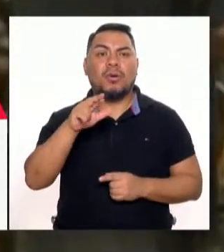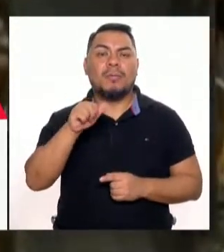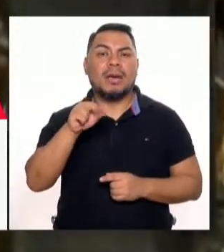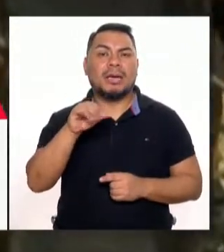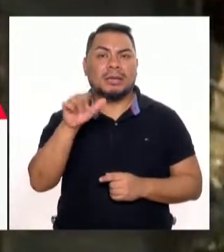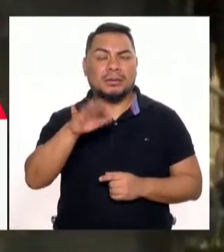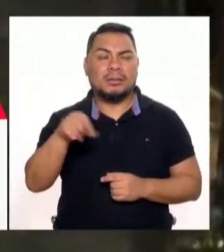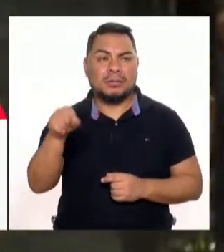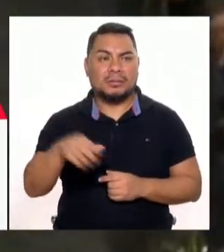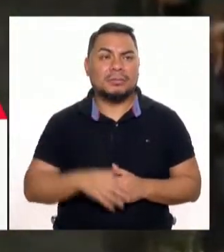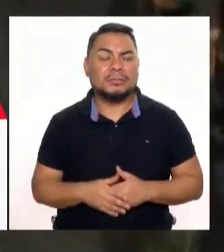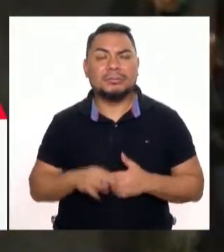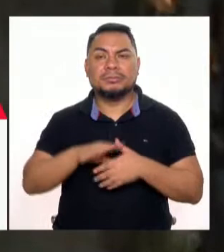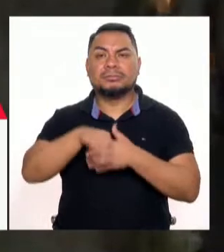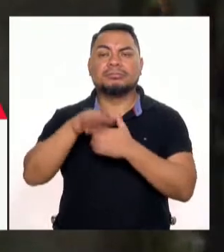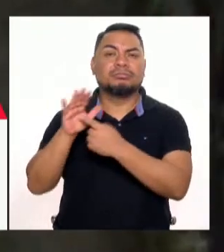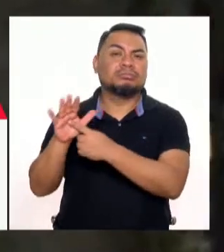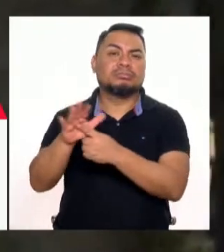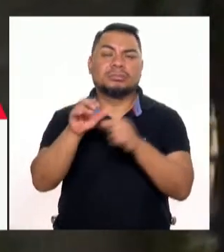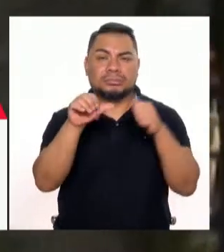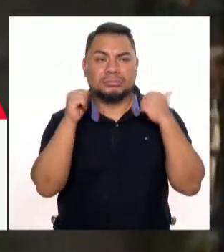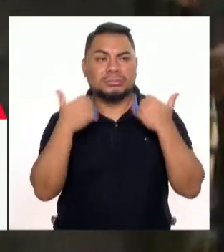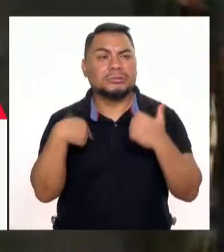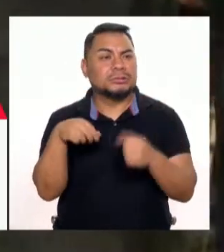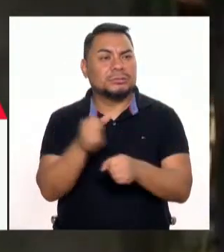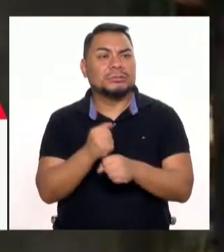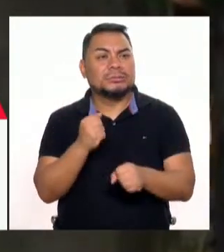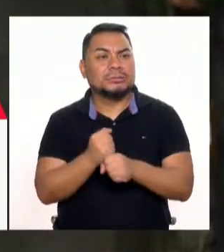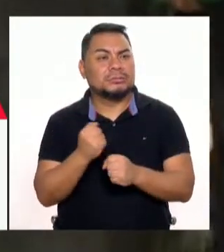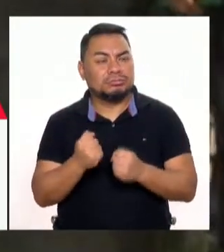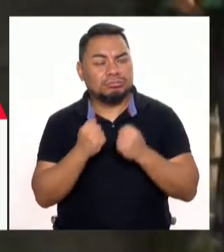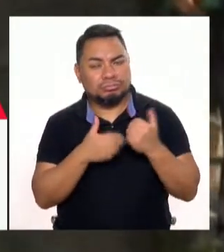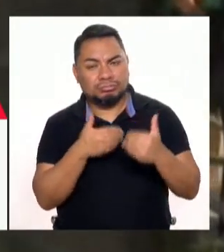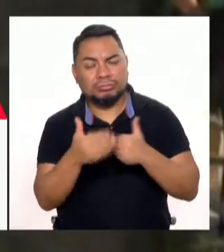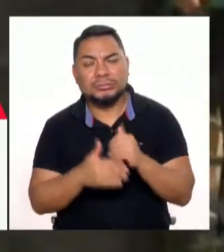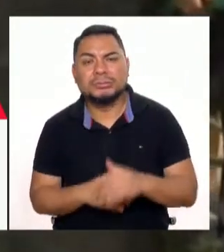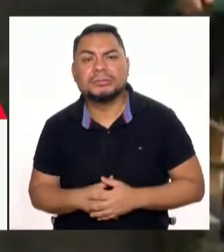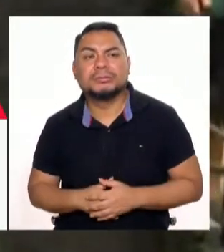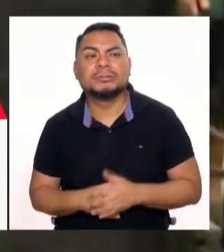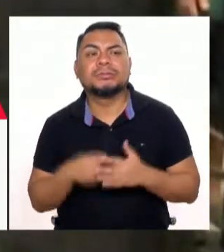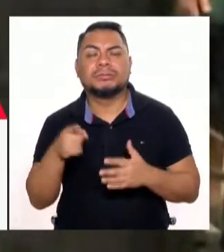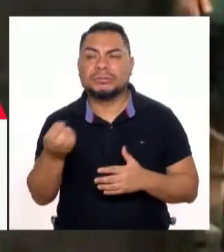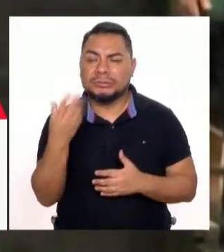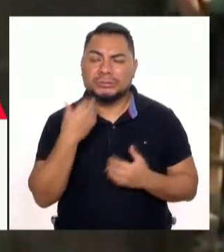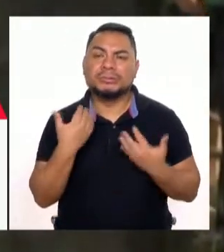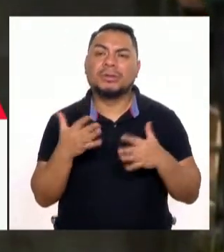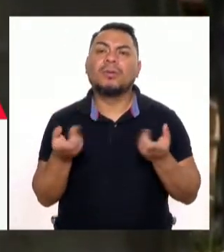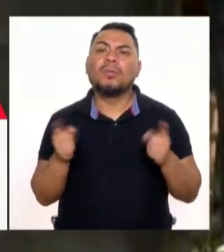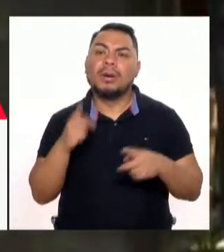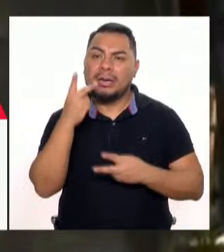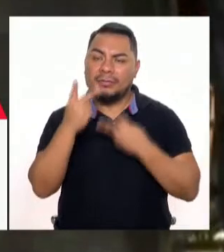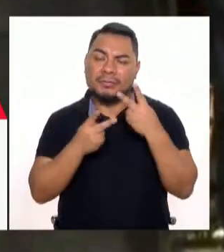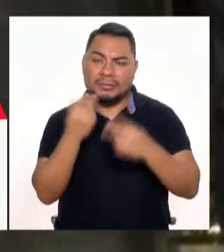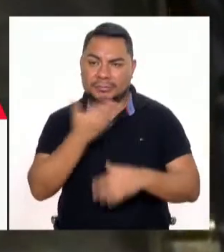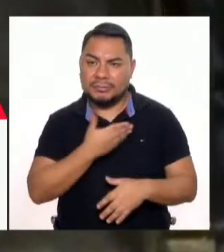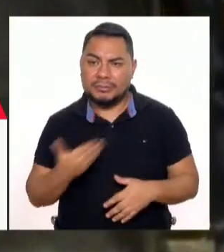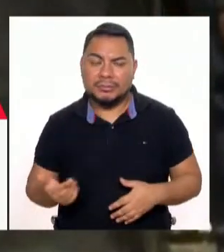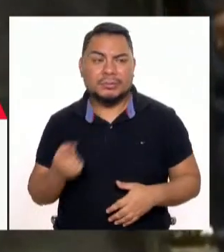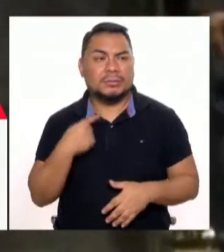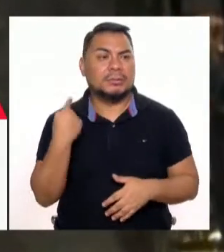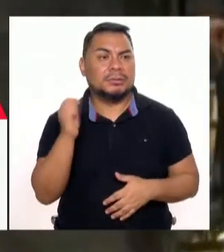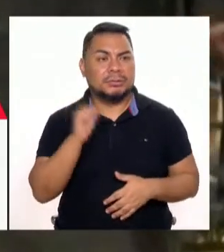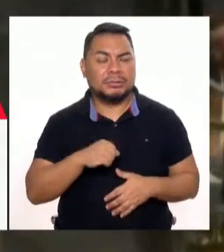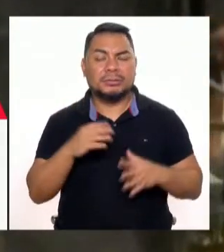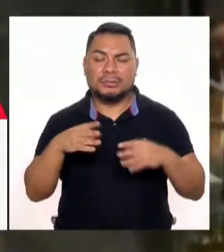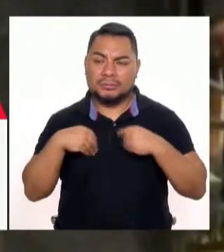modo Expo amazónica Así que estamos chambeando duro pero usted ya nos dirá cuándo nos visita presidente nosotros lo